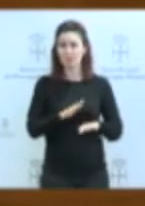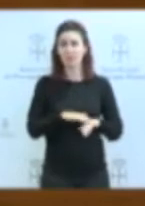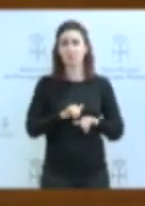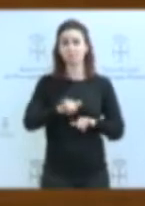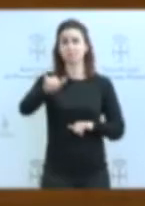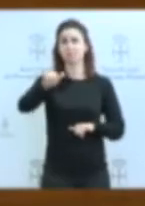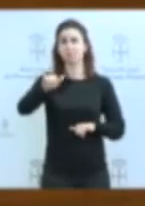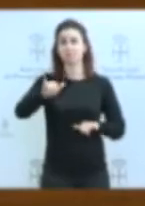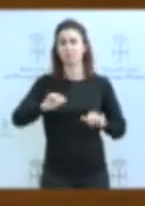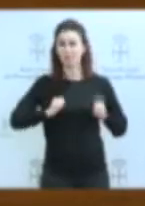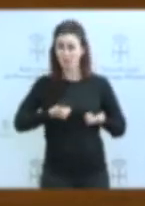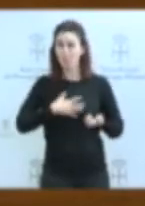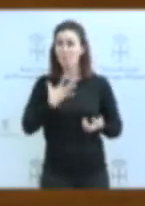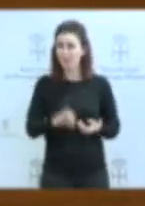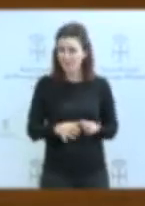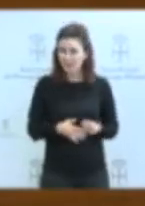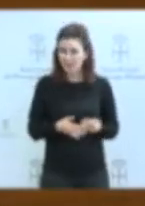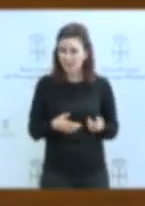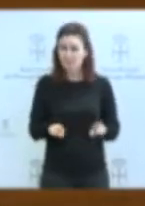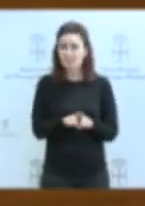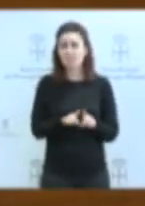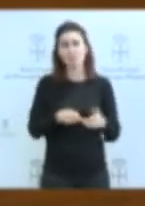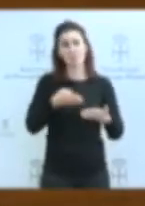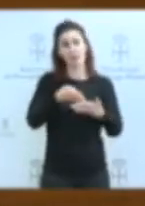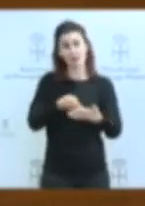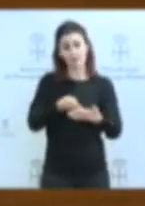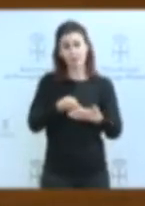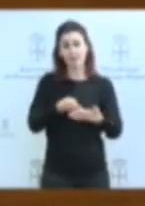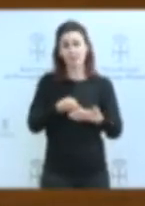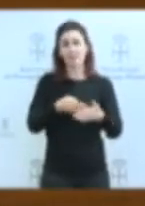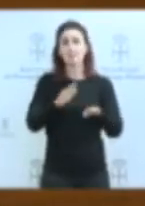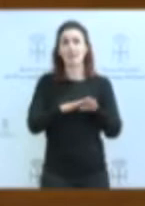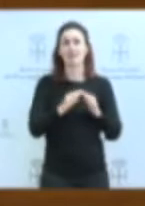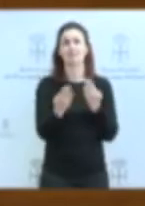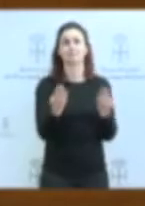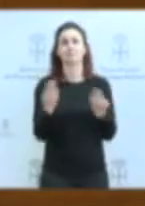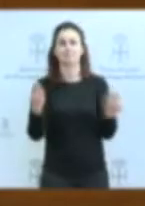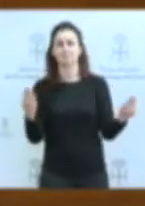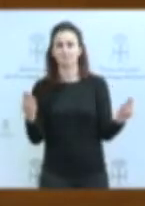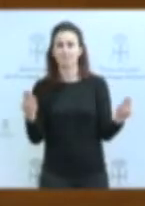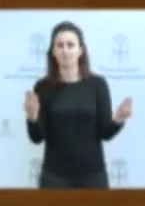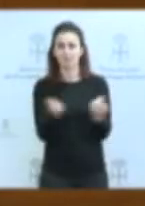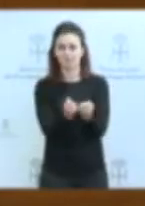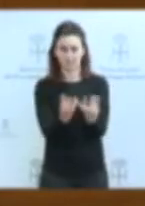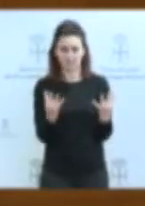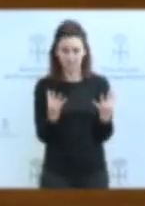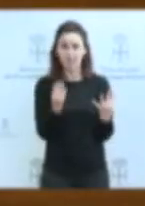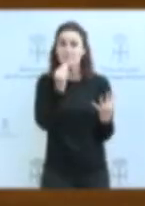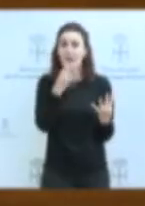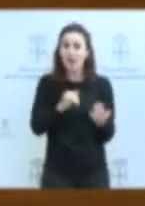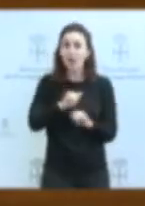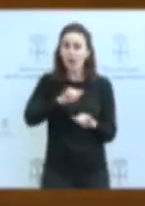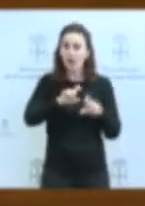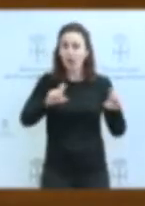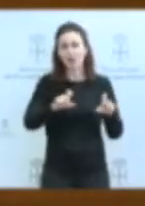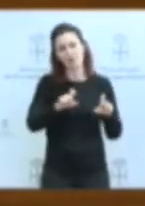parece que impide la mayor concurrencia de compañías a este concurso? Más bien no le pregunto, es una pregunta retórica. ¿Impide la concurrencia de empresas a este